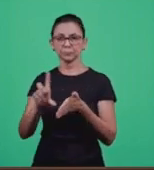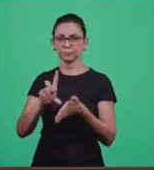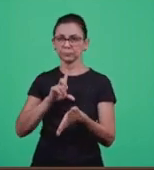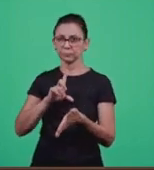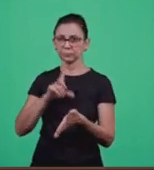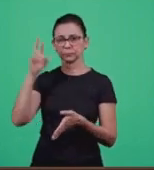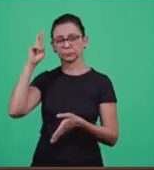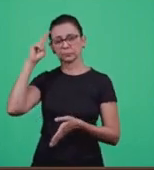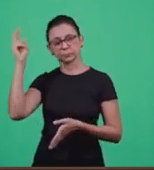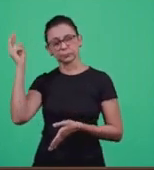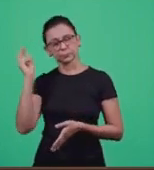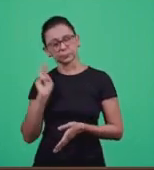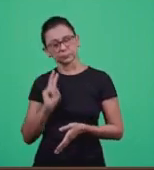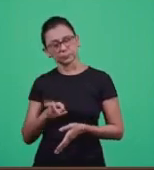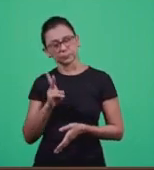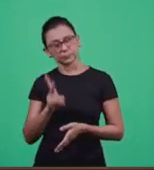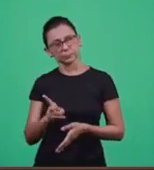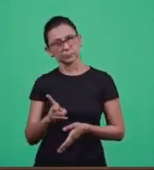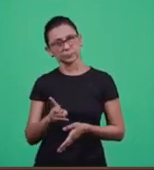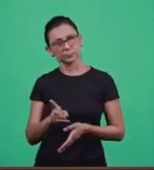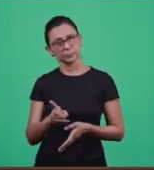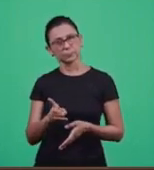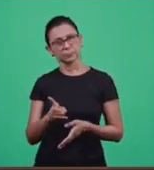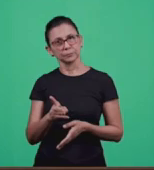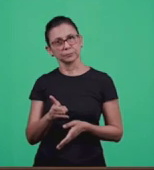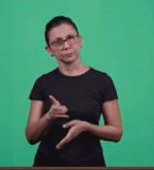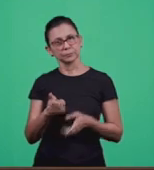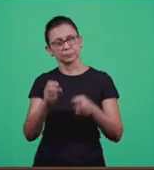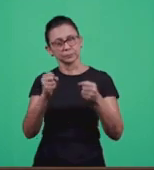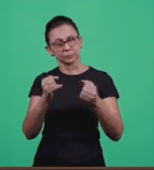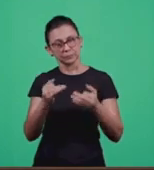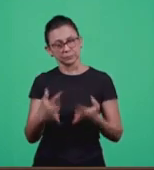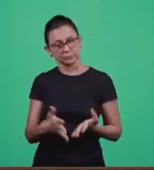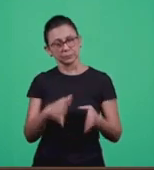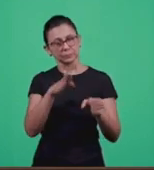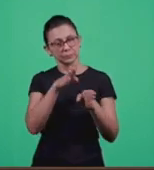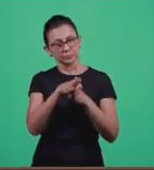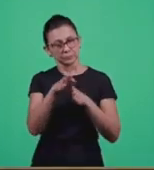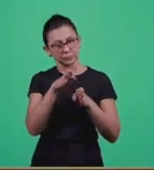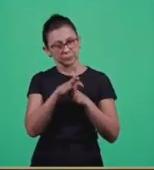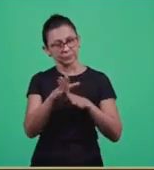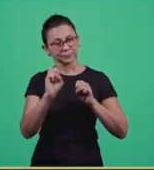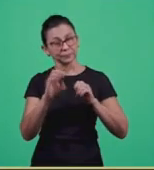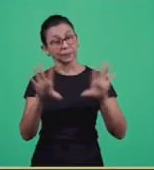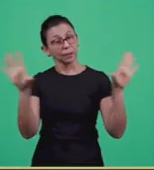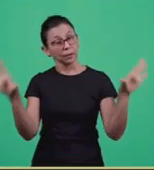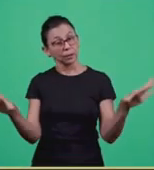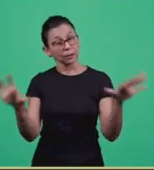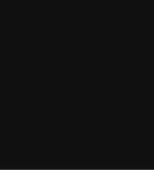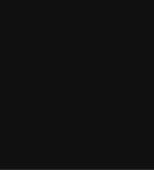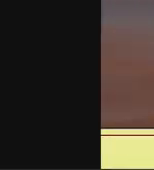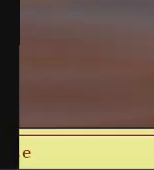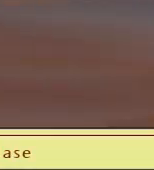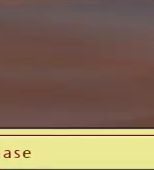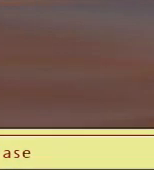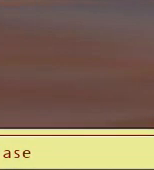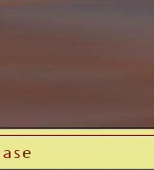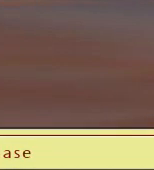a sus discípulos. Y él siempre resaltando la importancia de la